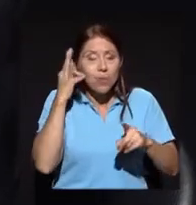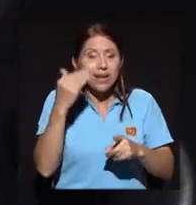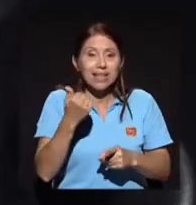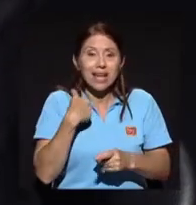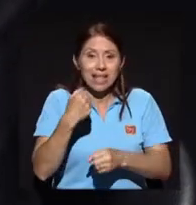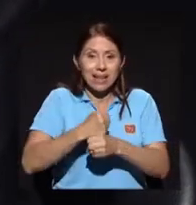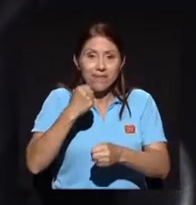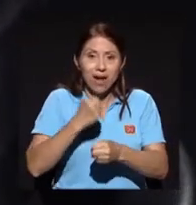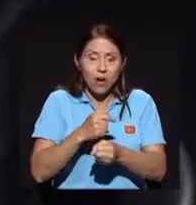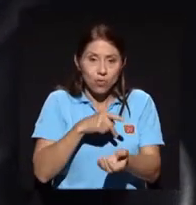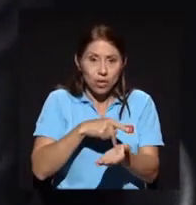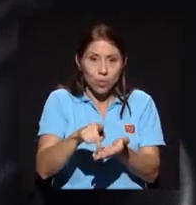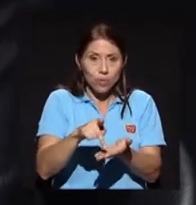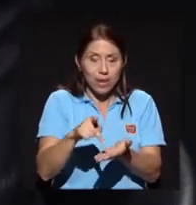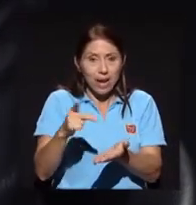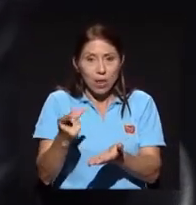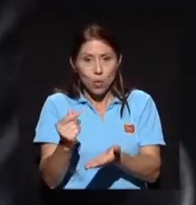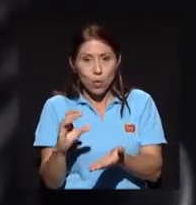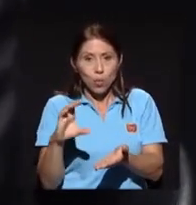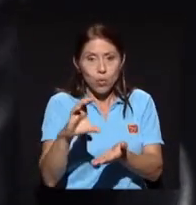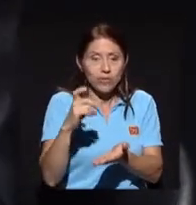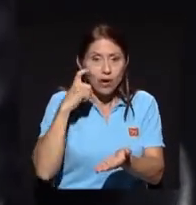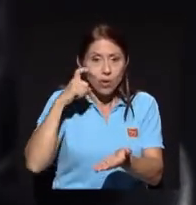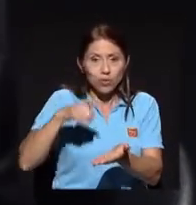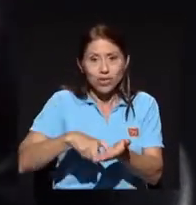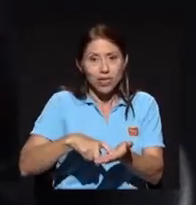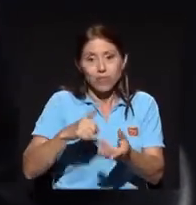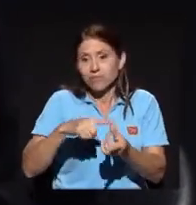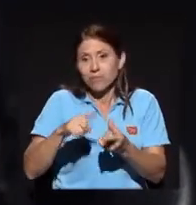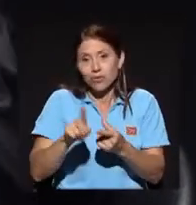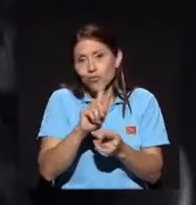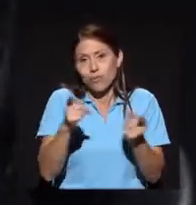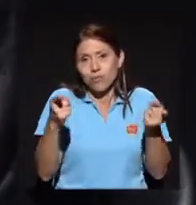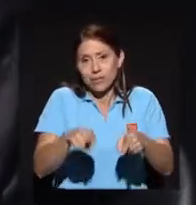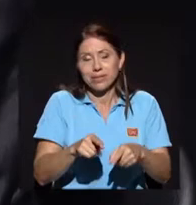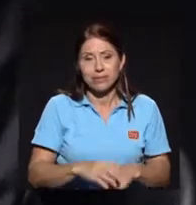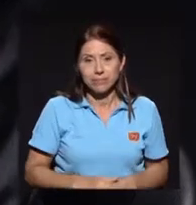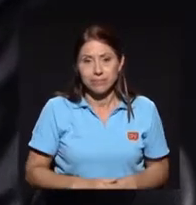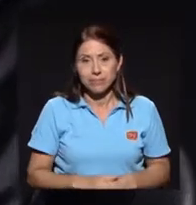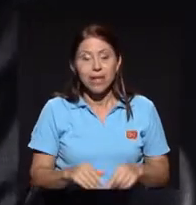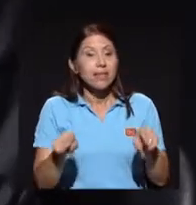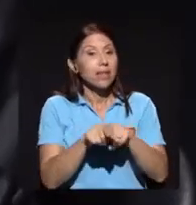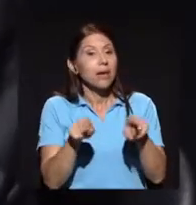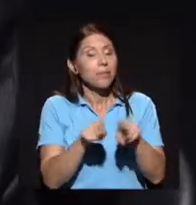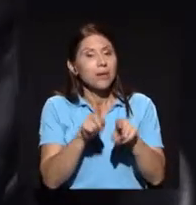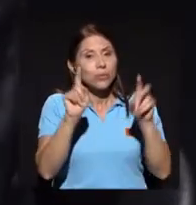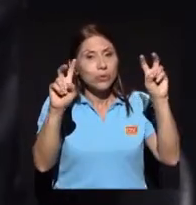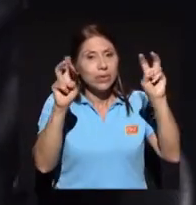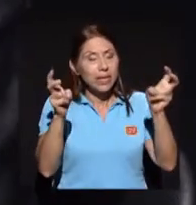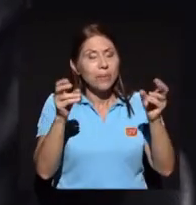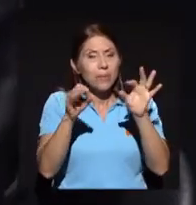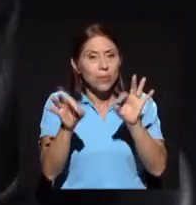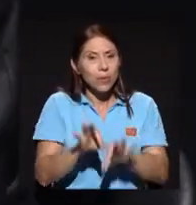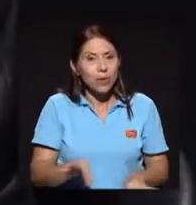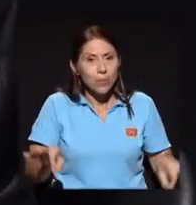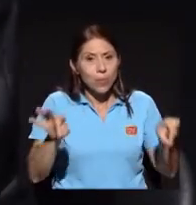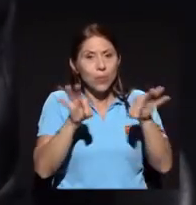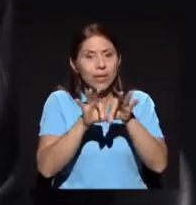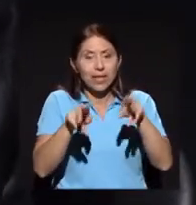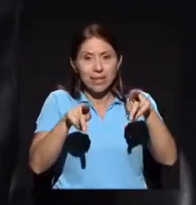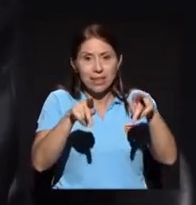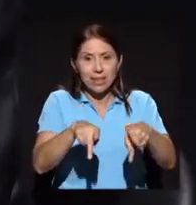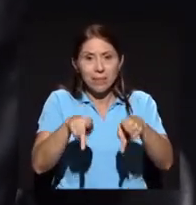dará ahora el tema por ejemplo también transversal muy importante de las personas